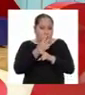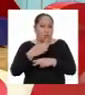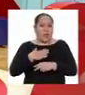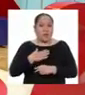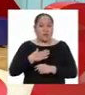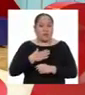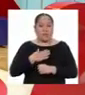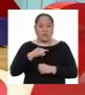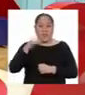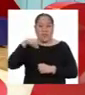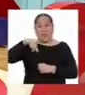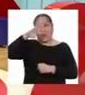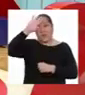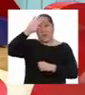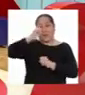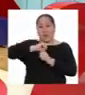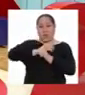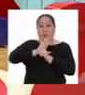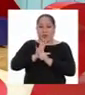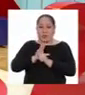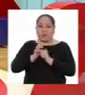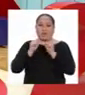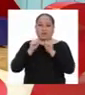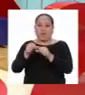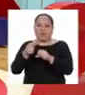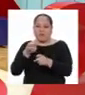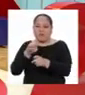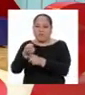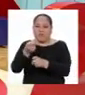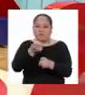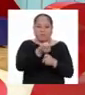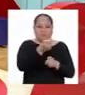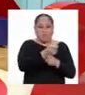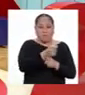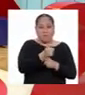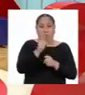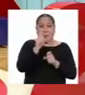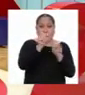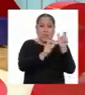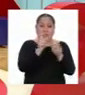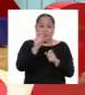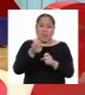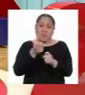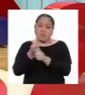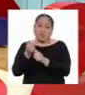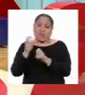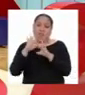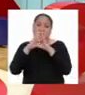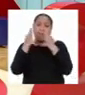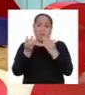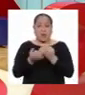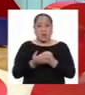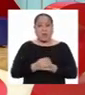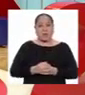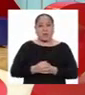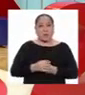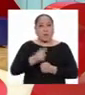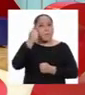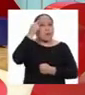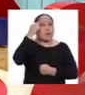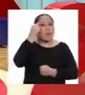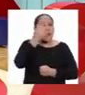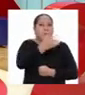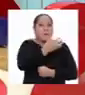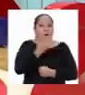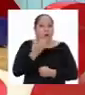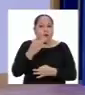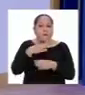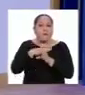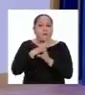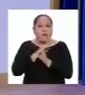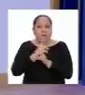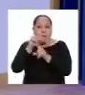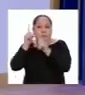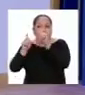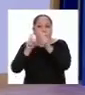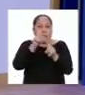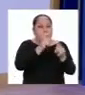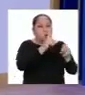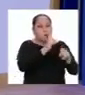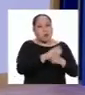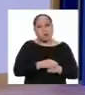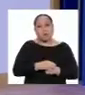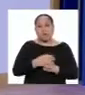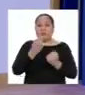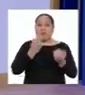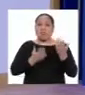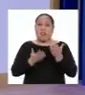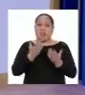virus sigue afectando personas y familias. Por eso es importante que piensen en la mejor manera de aplicar la encuesta. Tal